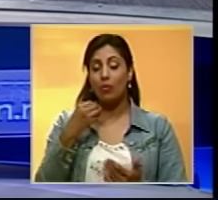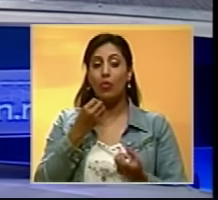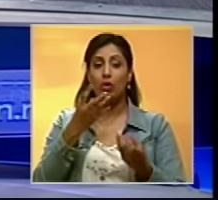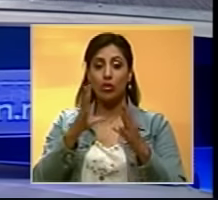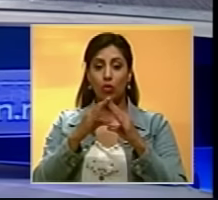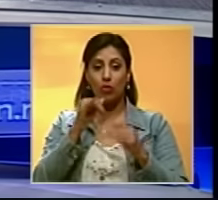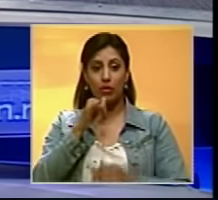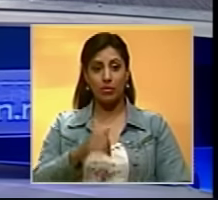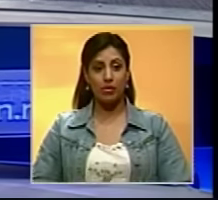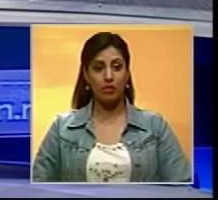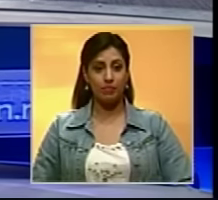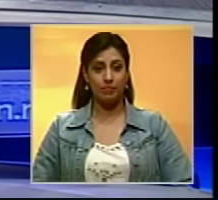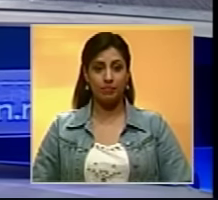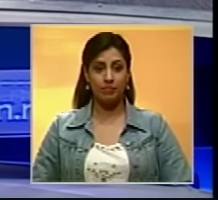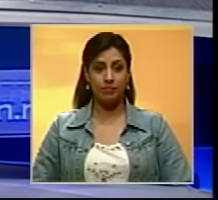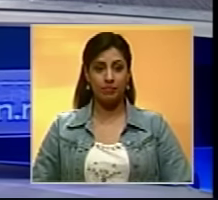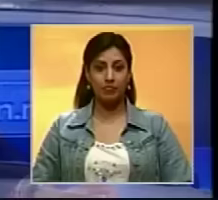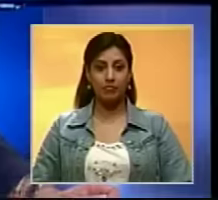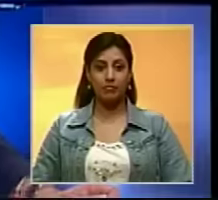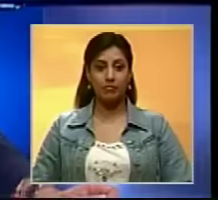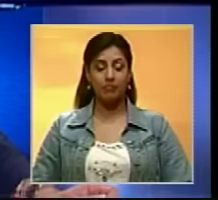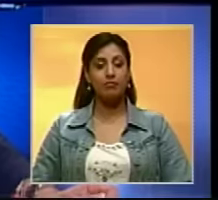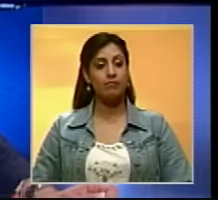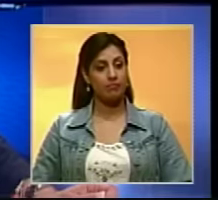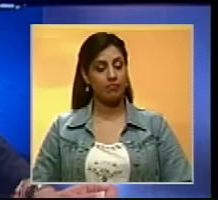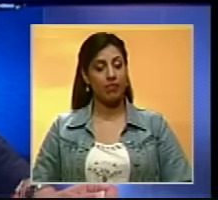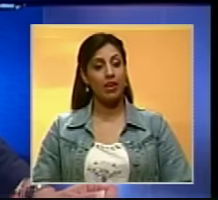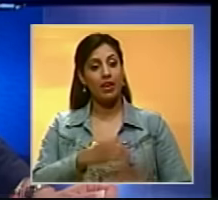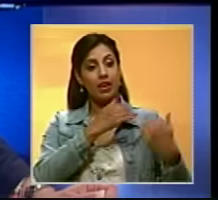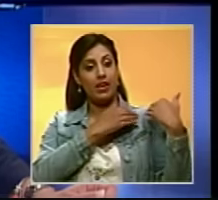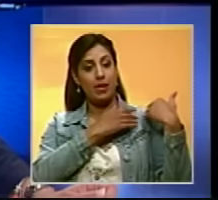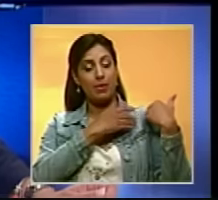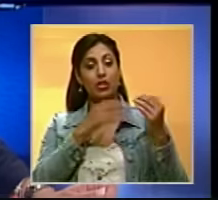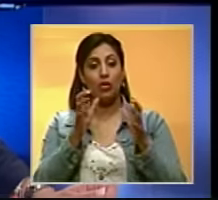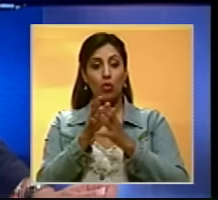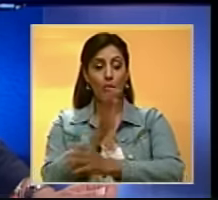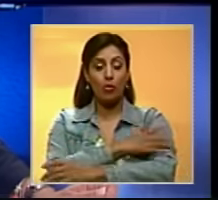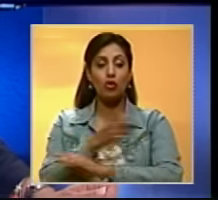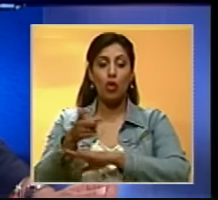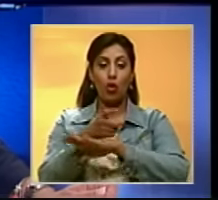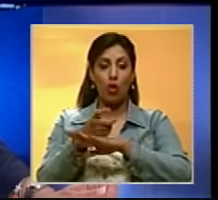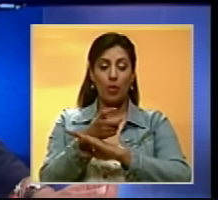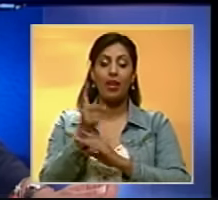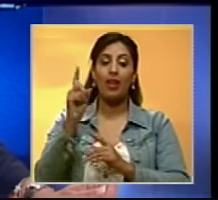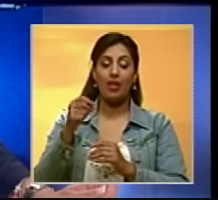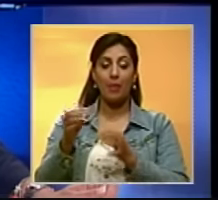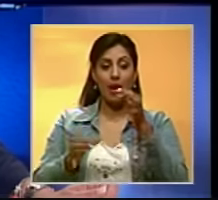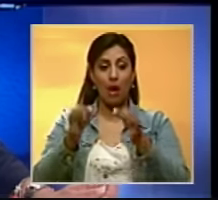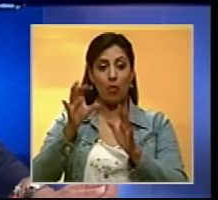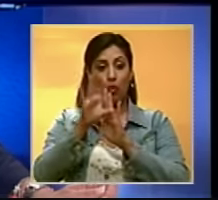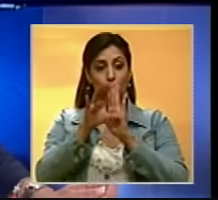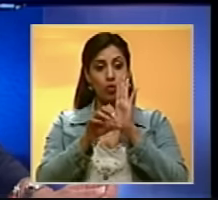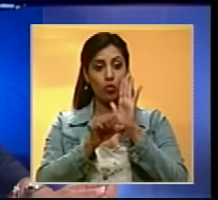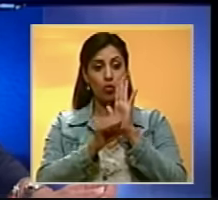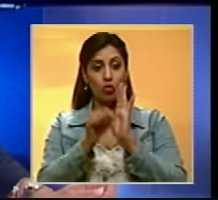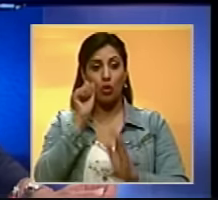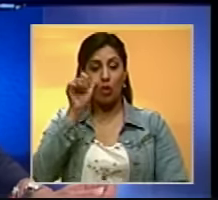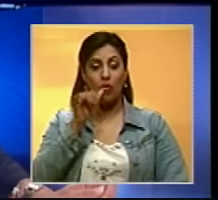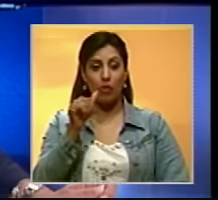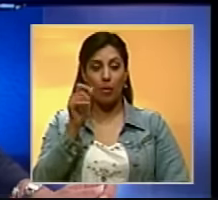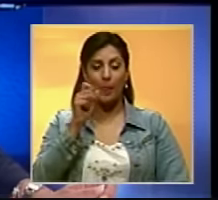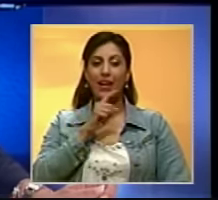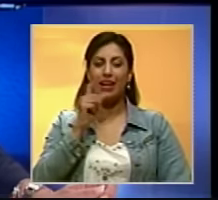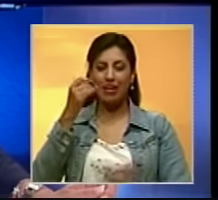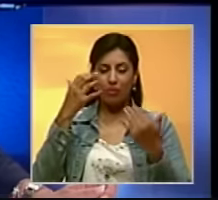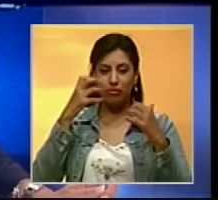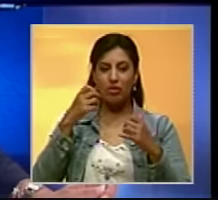ustedes estas informaciones representantes de la oposición y del gobierno incluyendo el abogado constitucionalista Germán